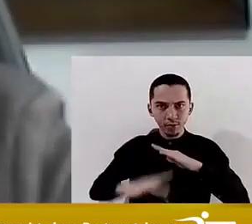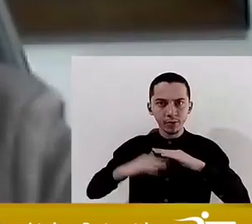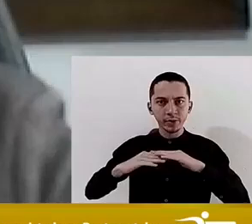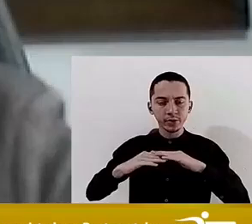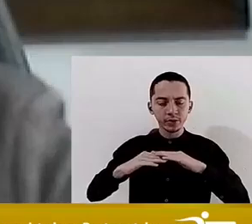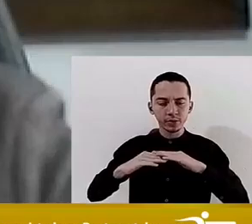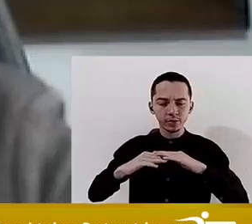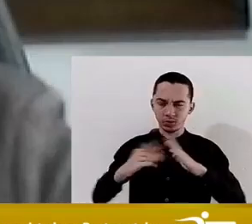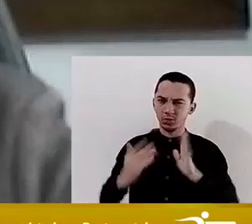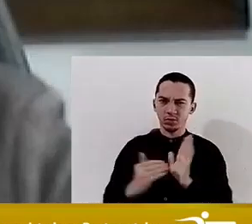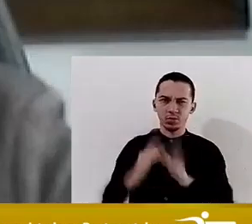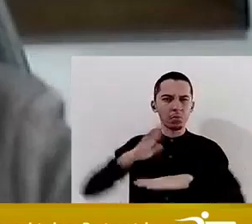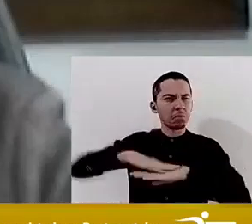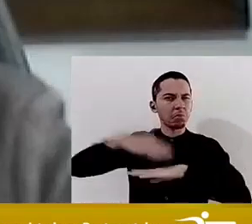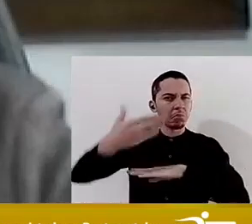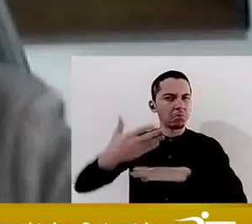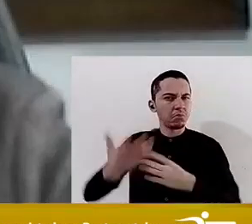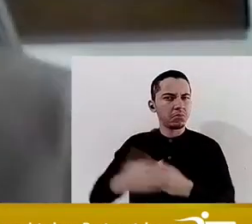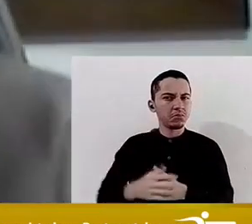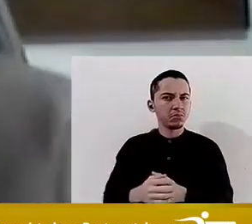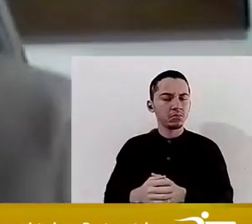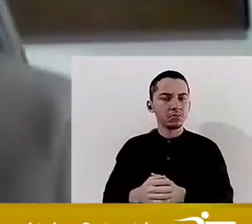fue de compartir.